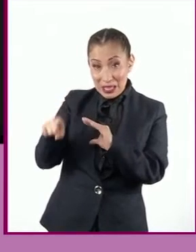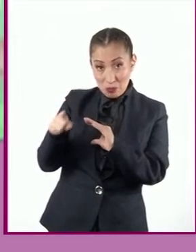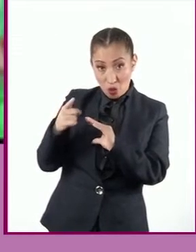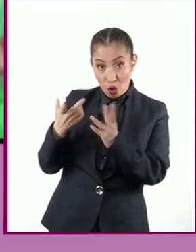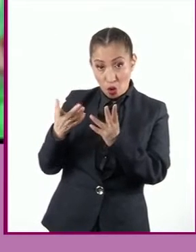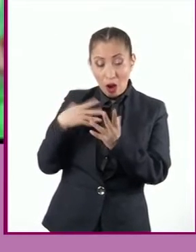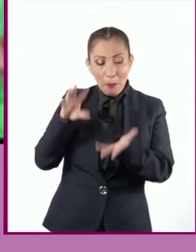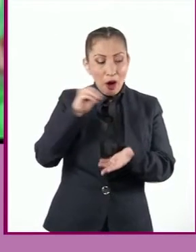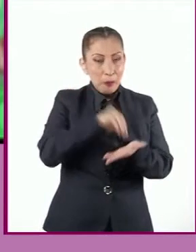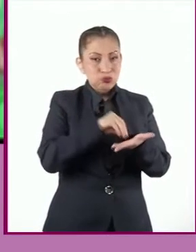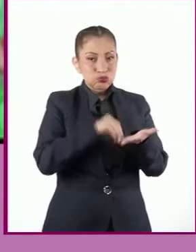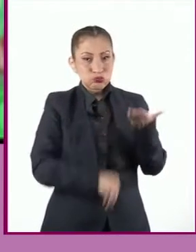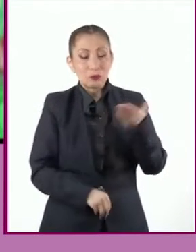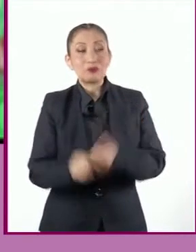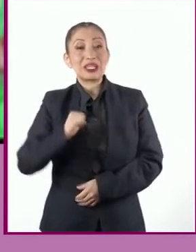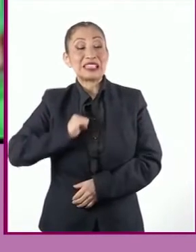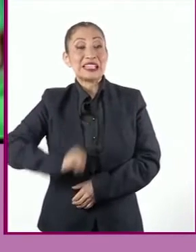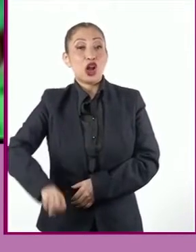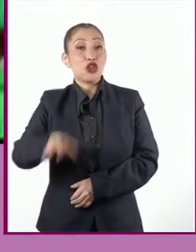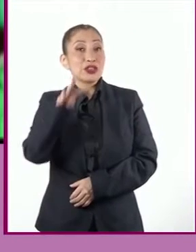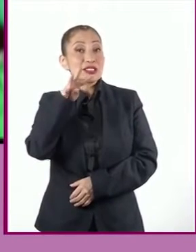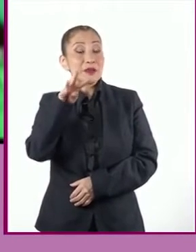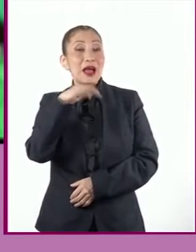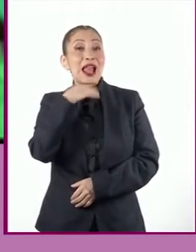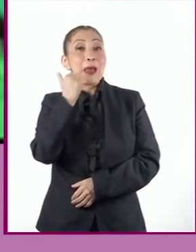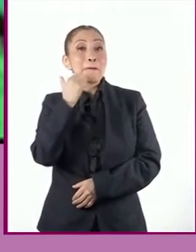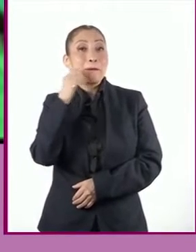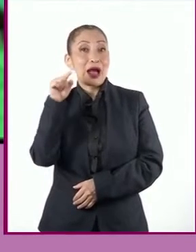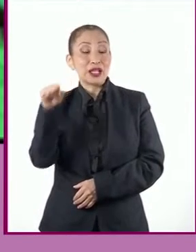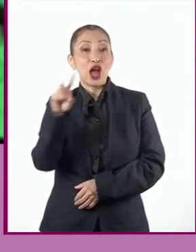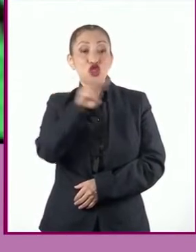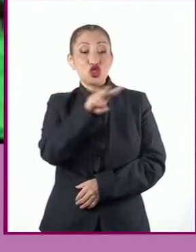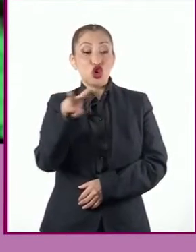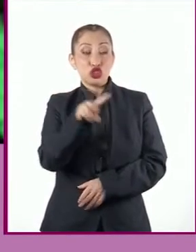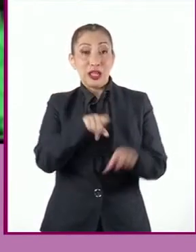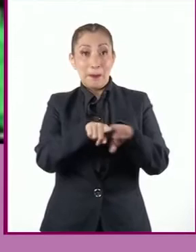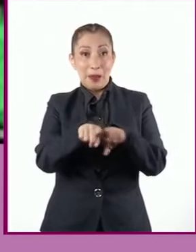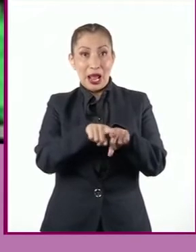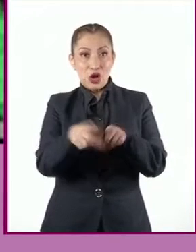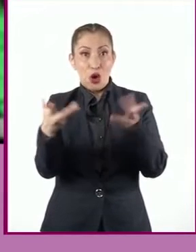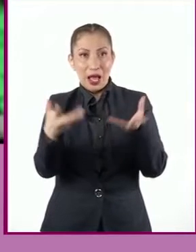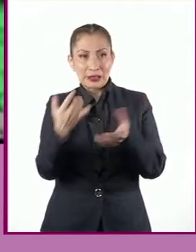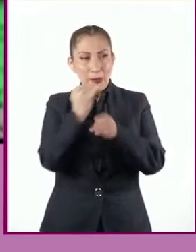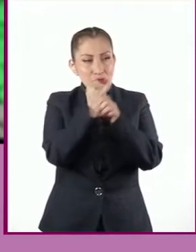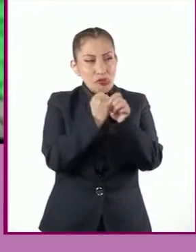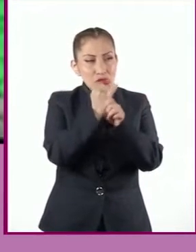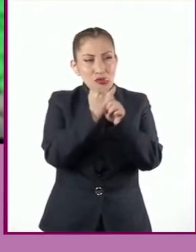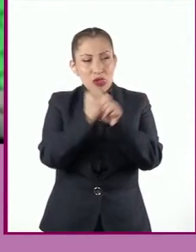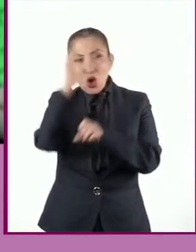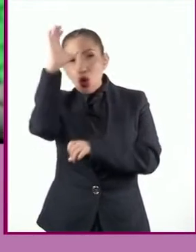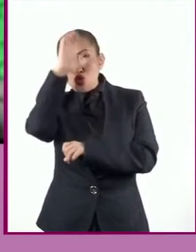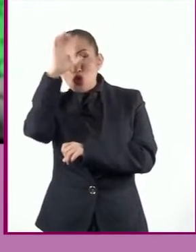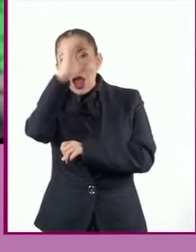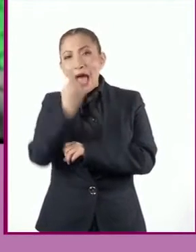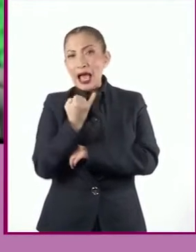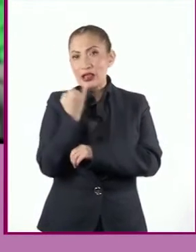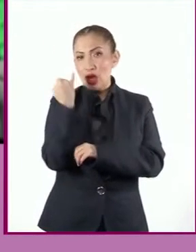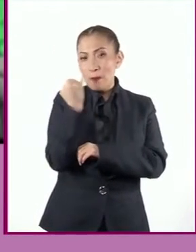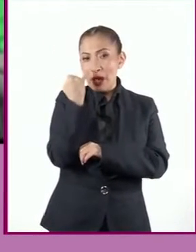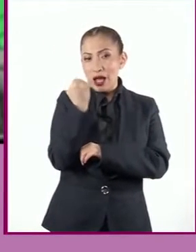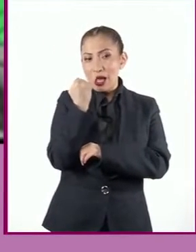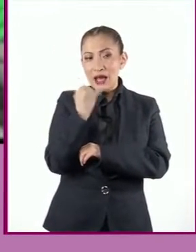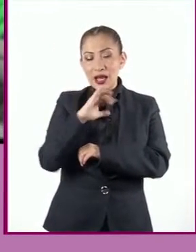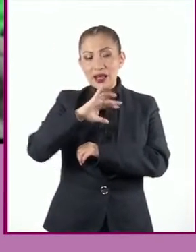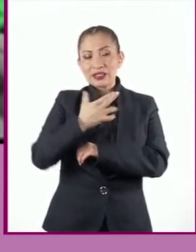Fontaine. En el siglo XIX, en Alemania, dos hermanos dedicados al estudio de la cultura y el idioma,